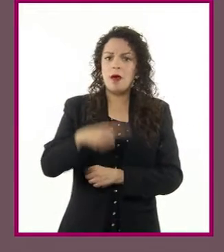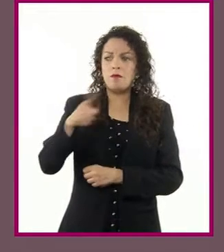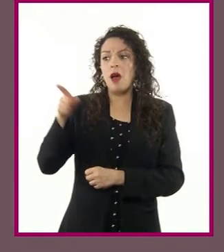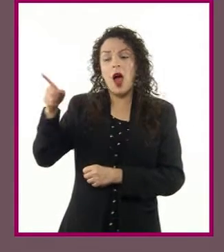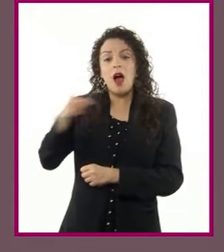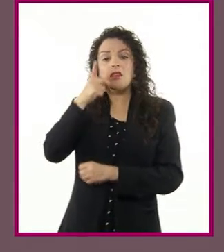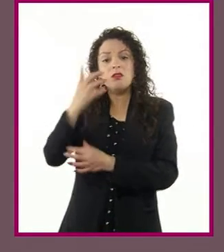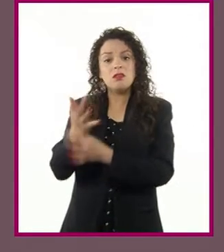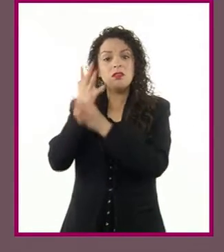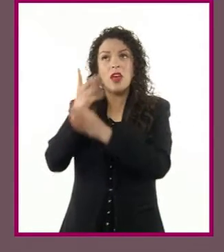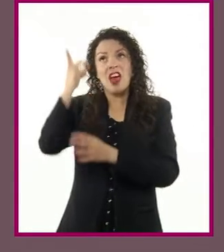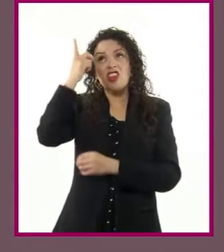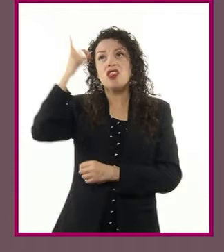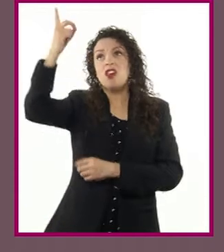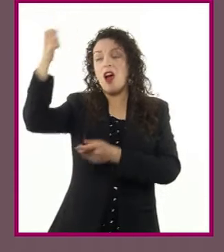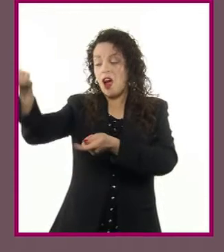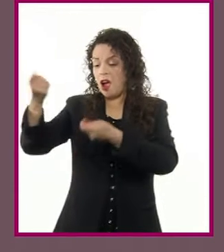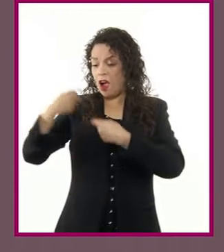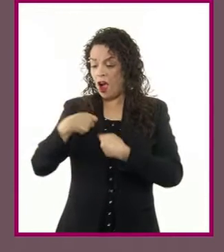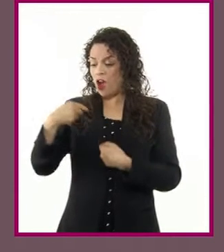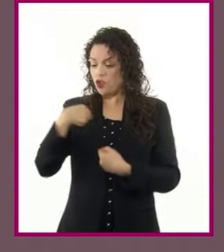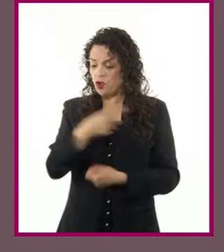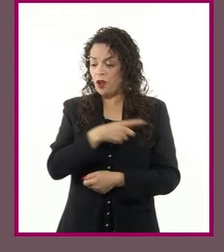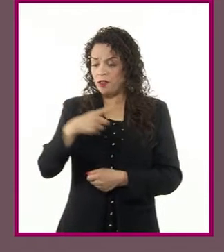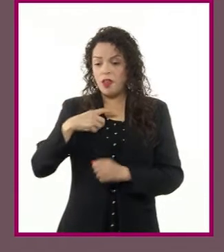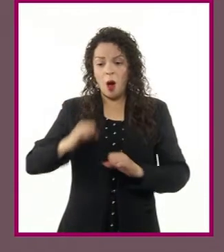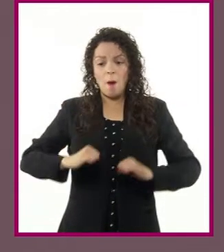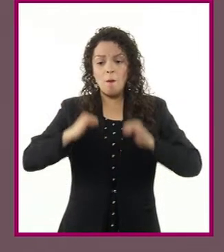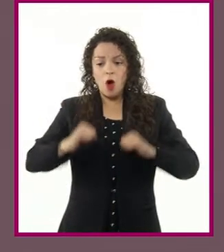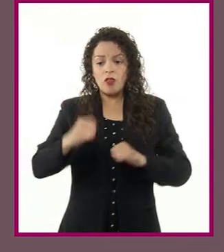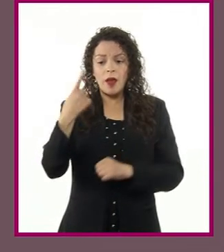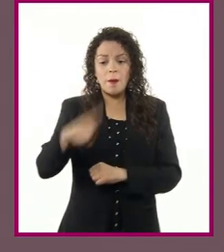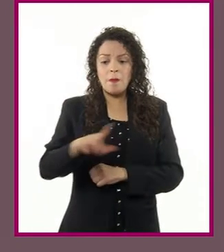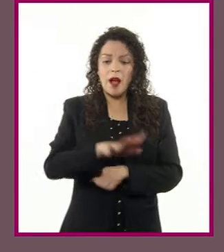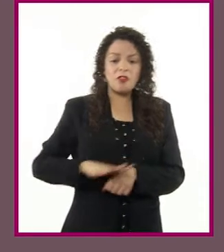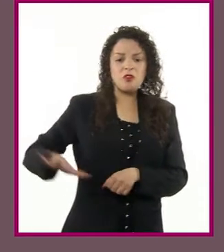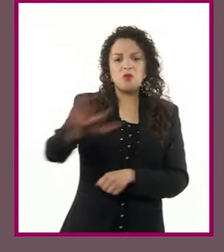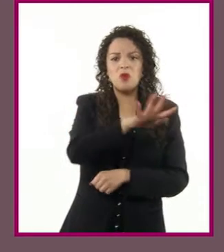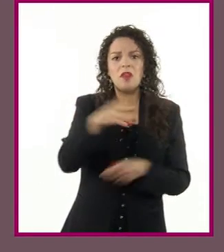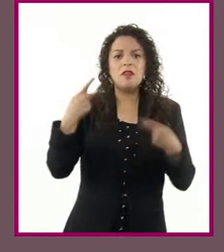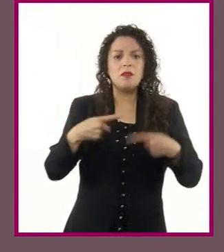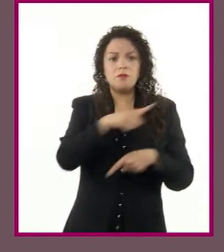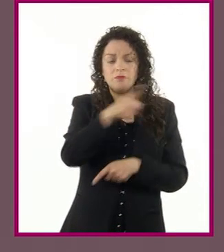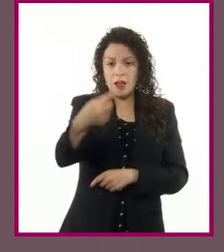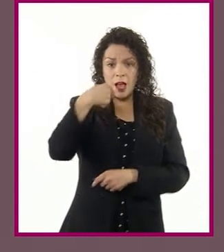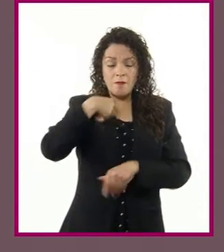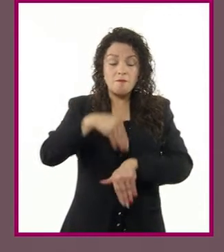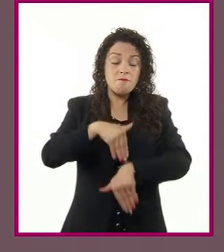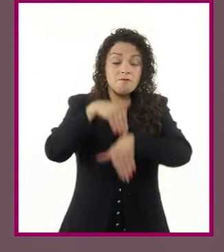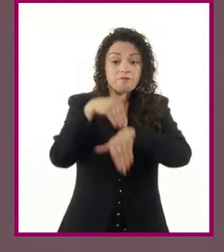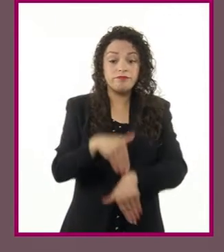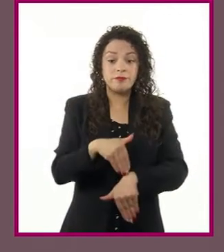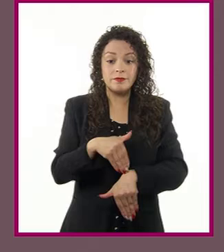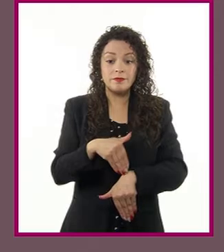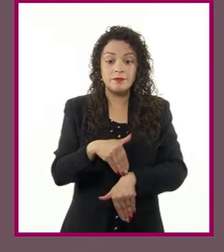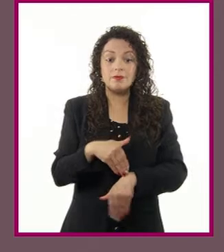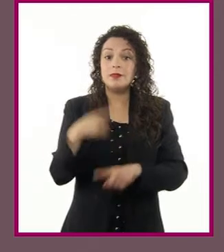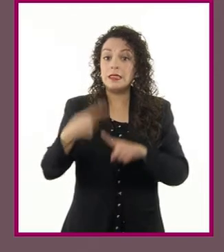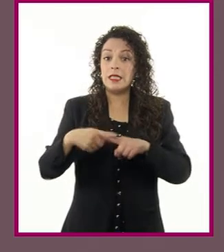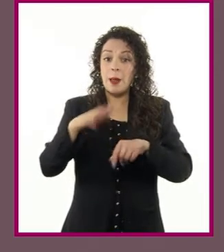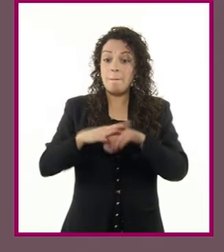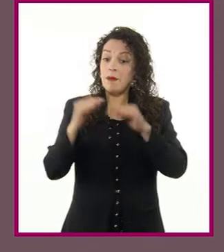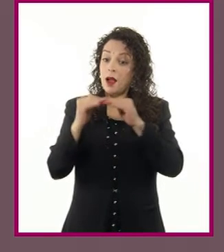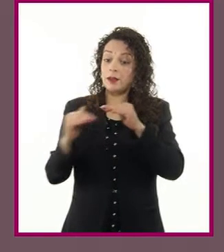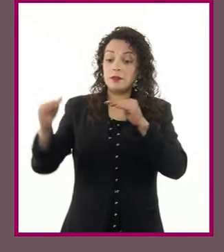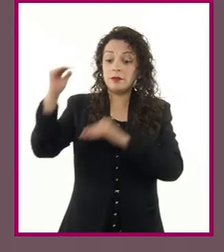Dios para ejercer el poder sobre los demás. El máximo representante de este tipo de gobierno fue el